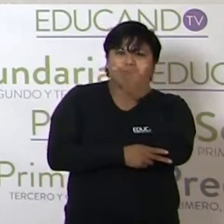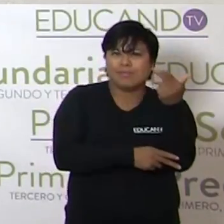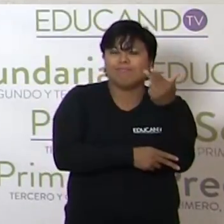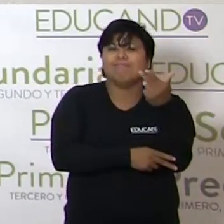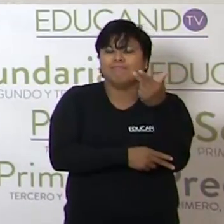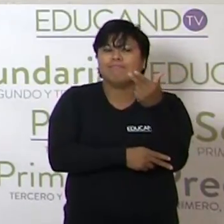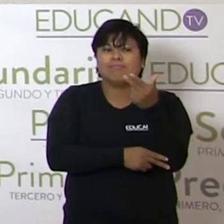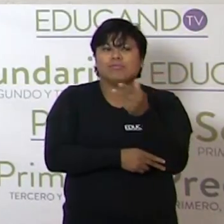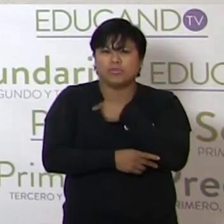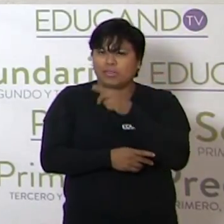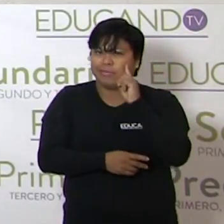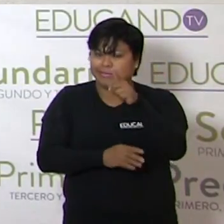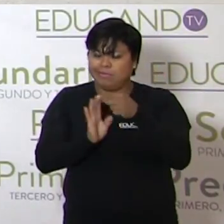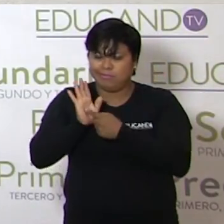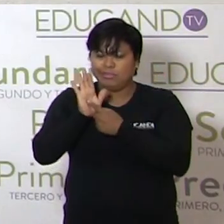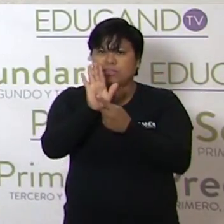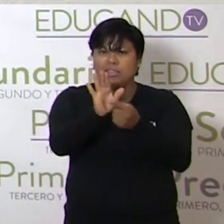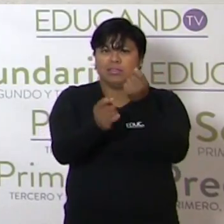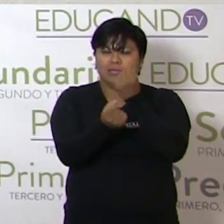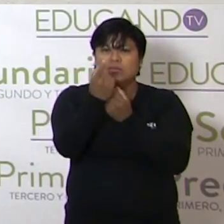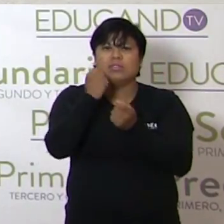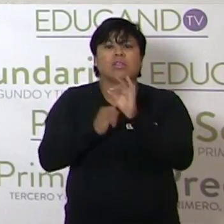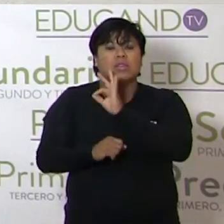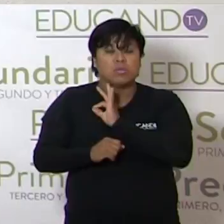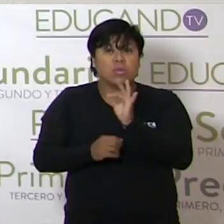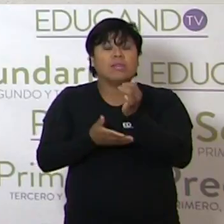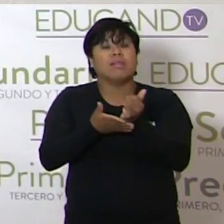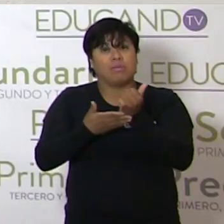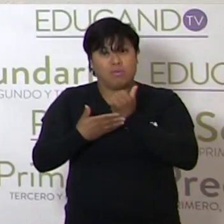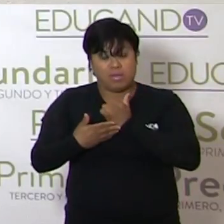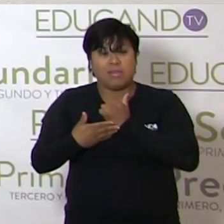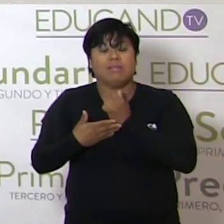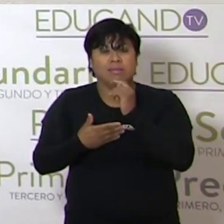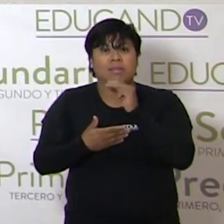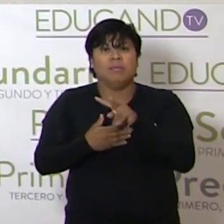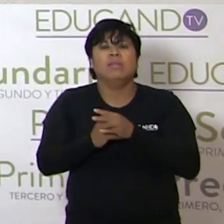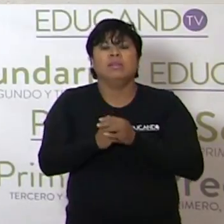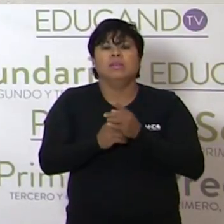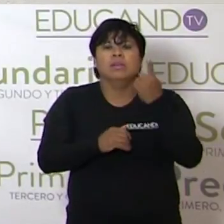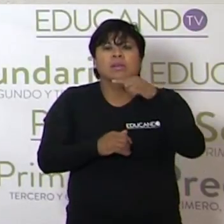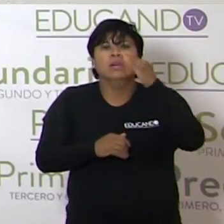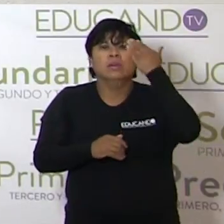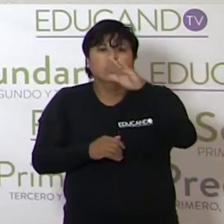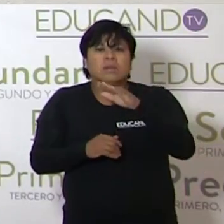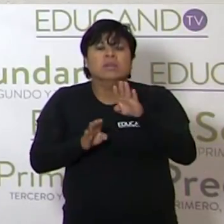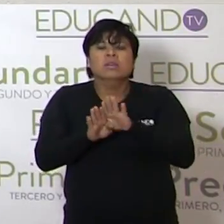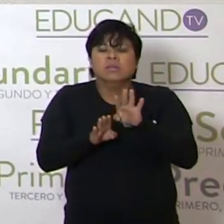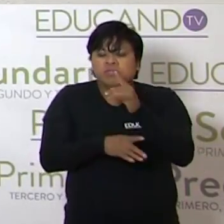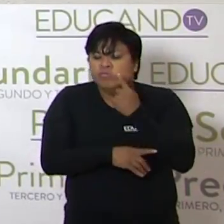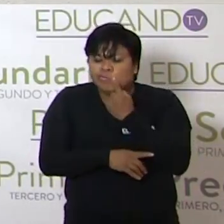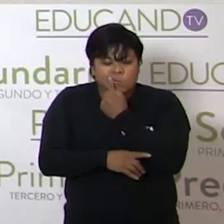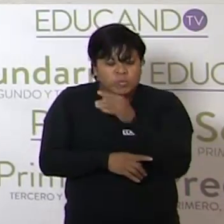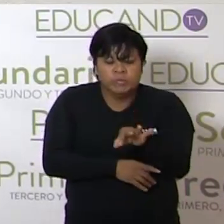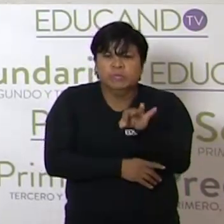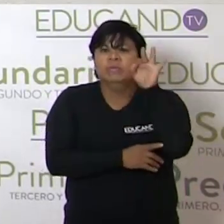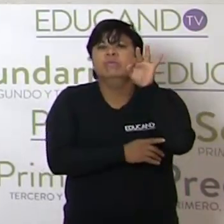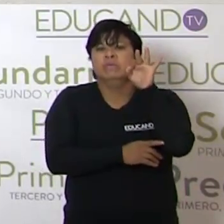ellas que nos pueden ayudar también a saber o a elegir